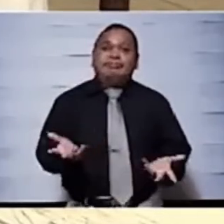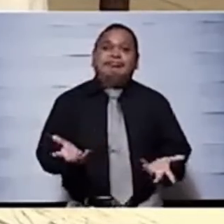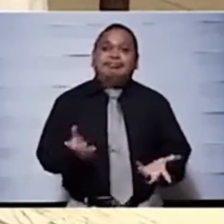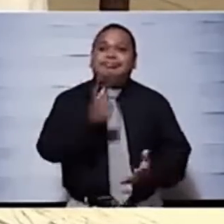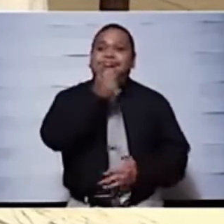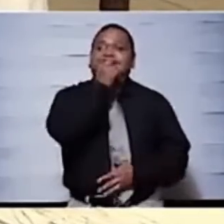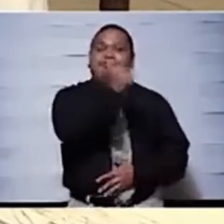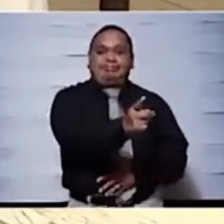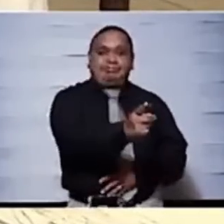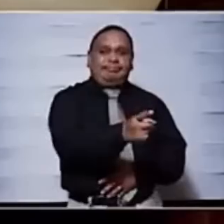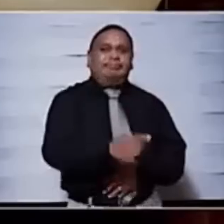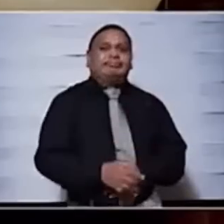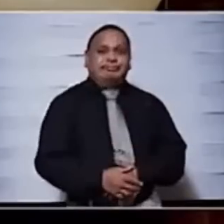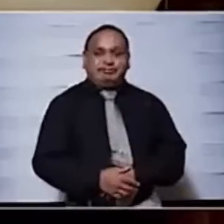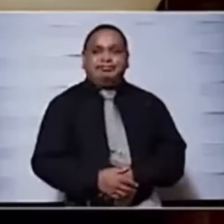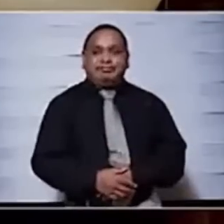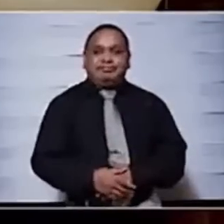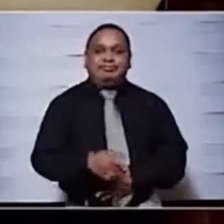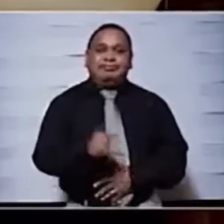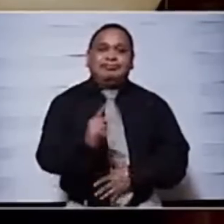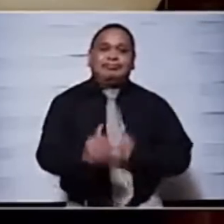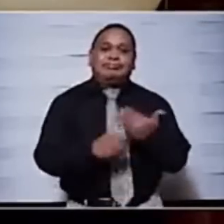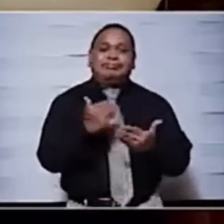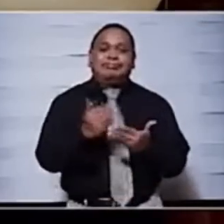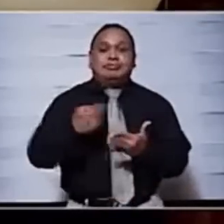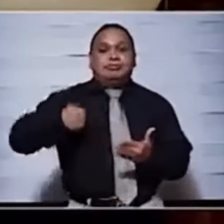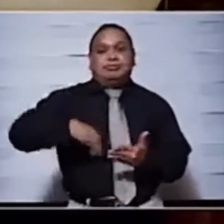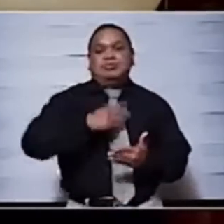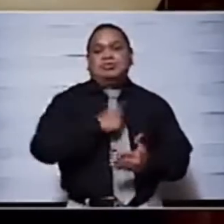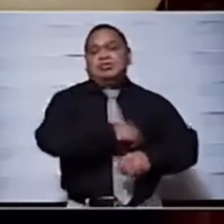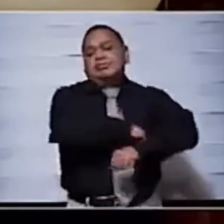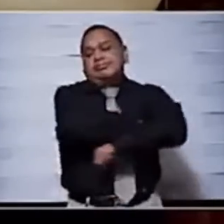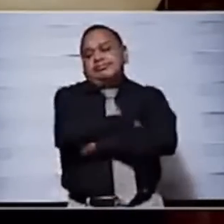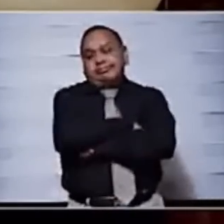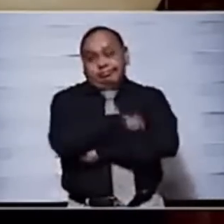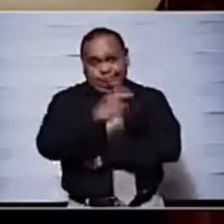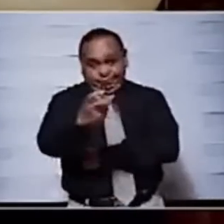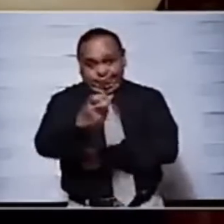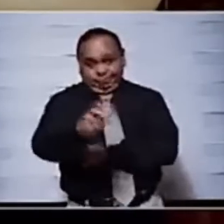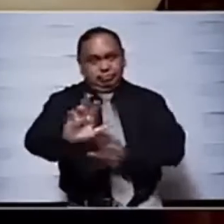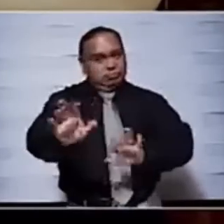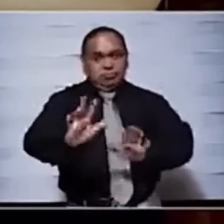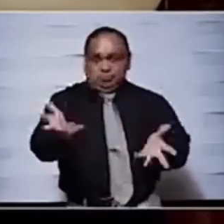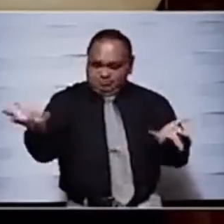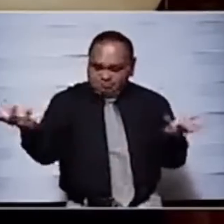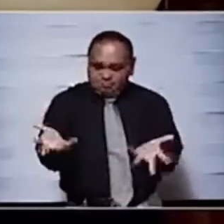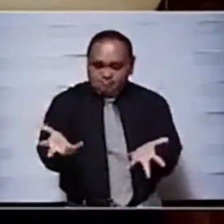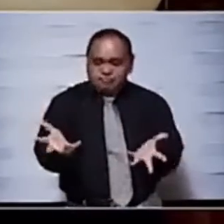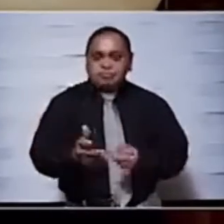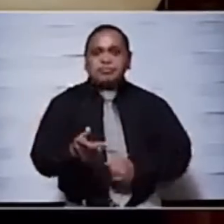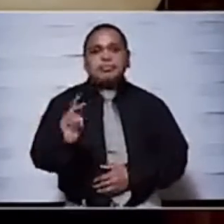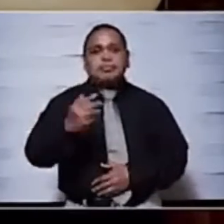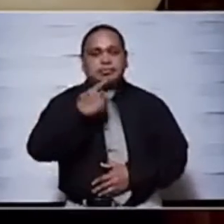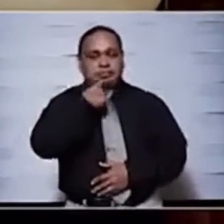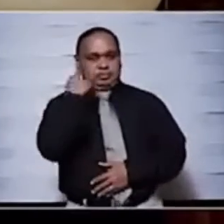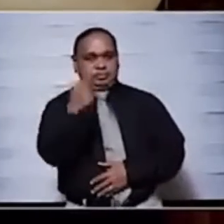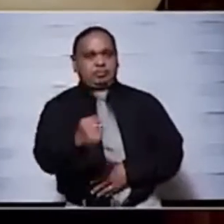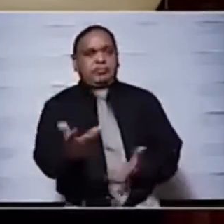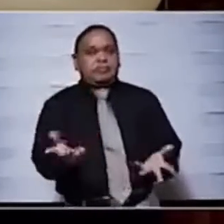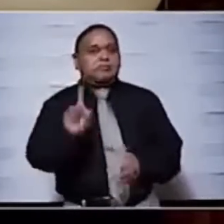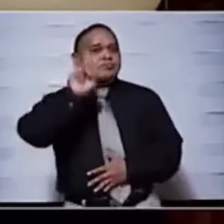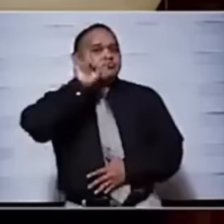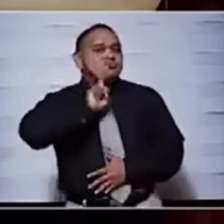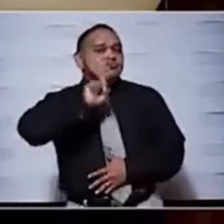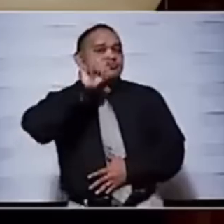claro. Pero nosotros no nos vamos a quedar con los brazos cruzados tampoco. Y yo espero, pero lo digo de todo corazón, que las mujeres